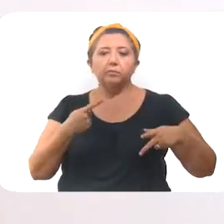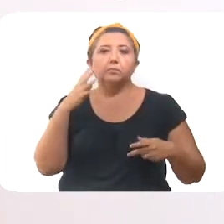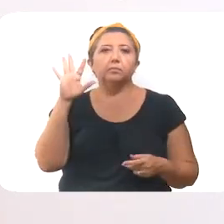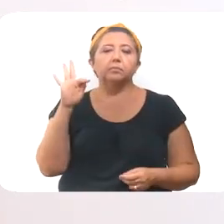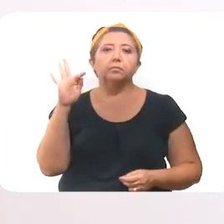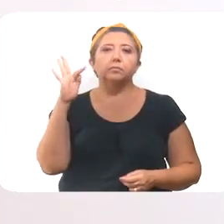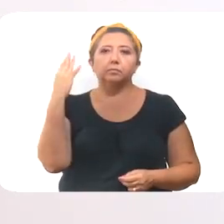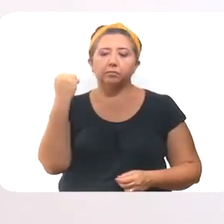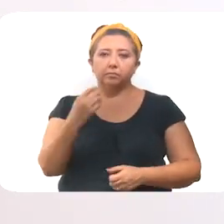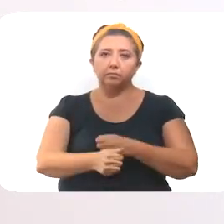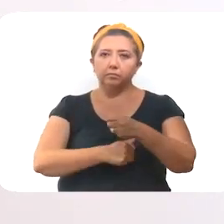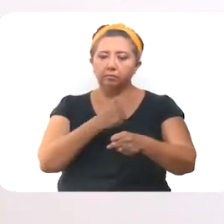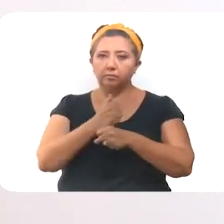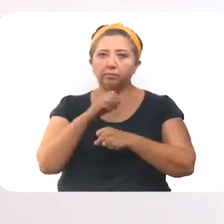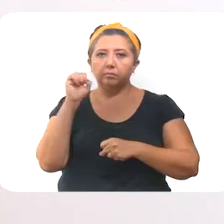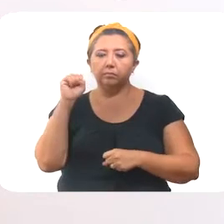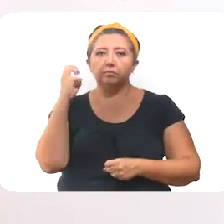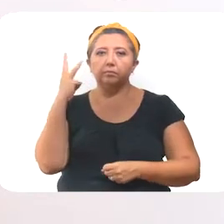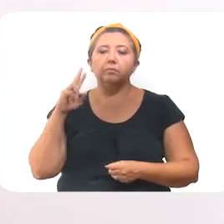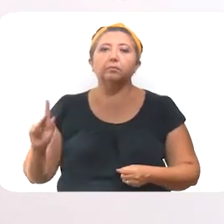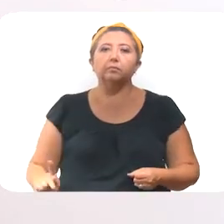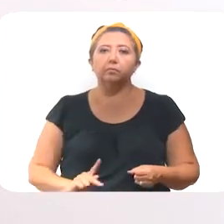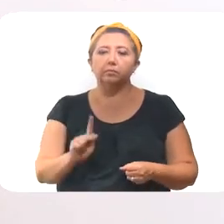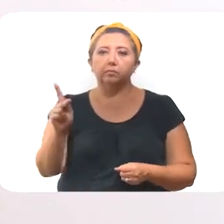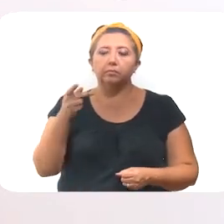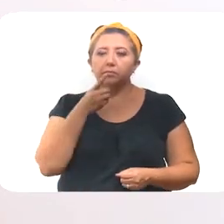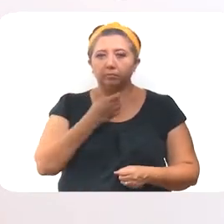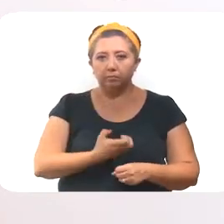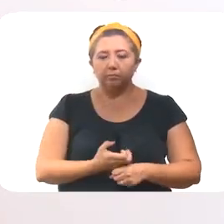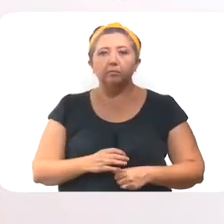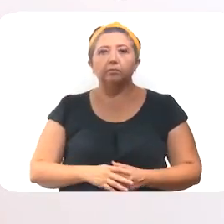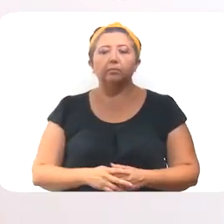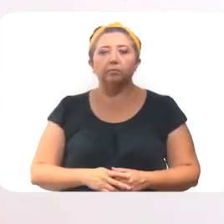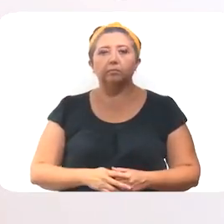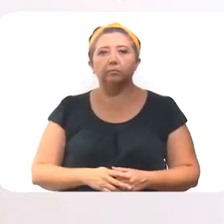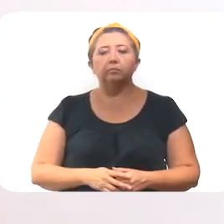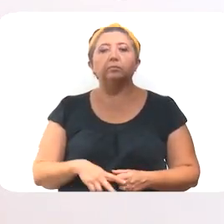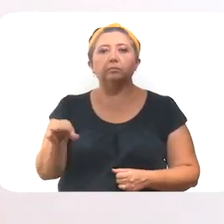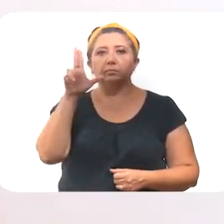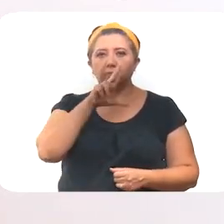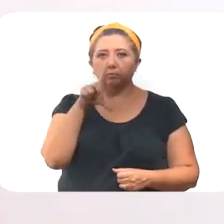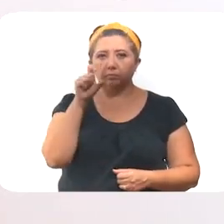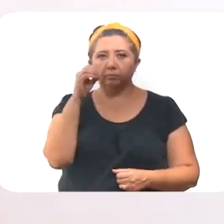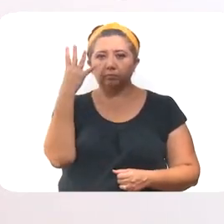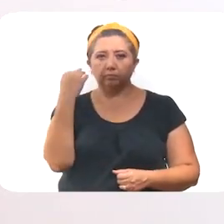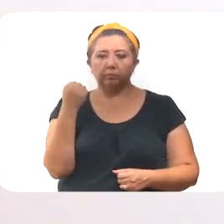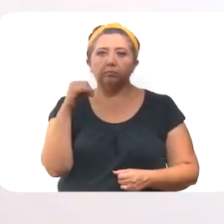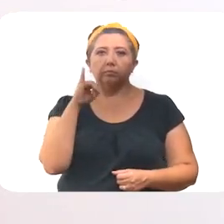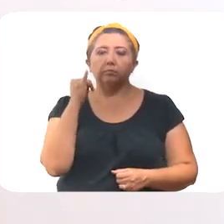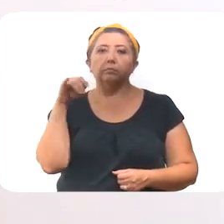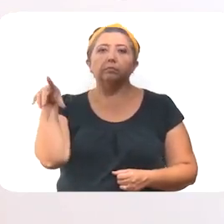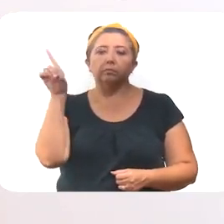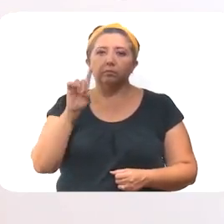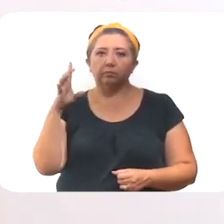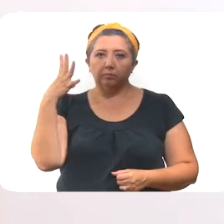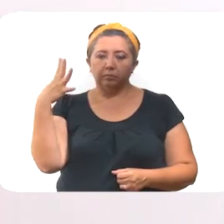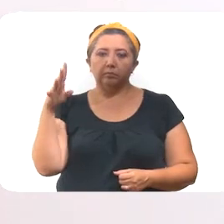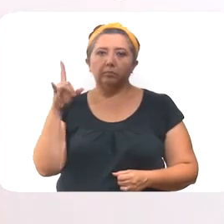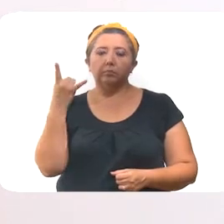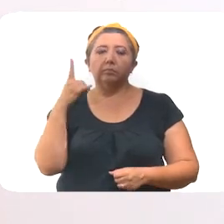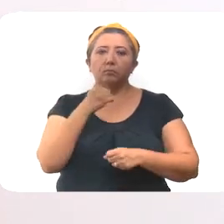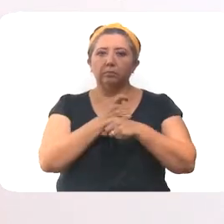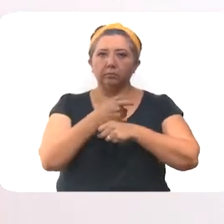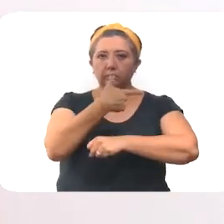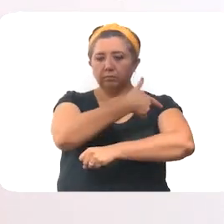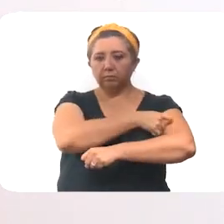personas de 40 a 49 años en 63 municipios del interior del estado. Del martes 29 de junio al domingo 4 de julio se